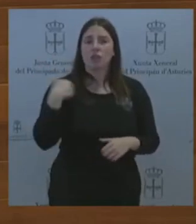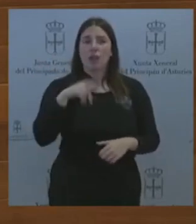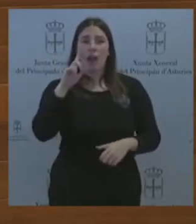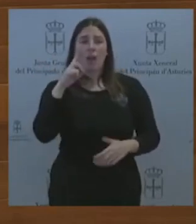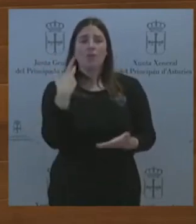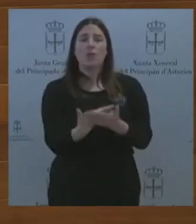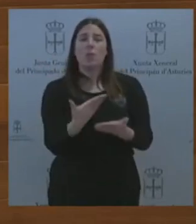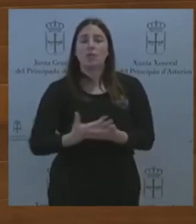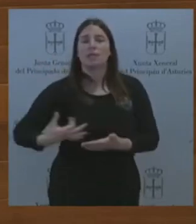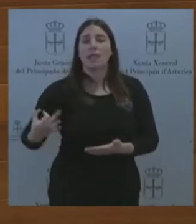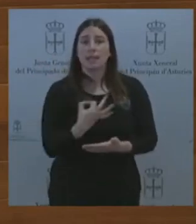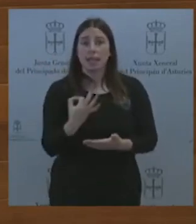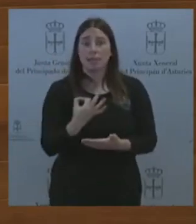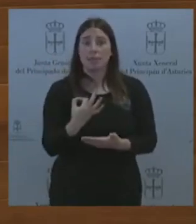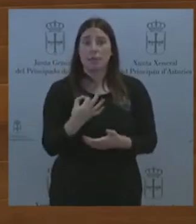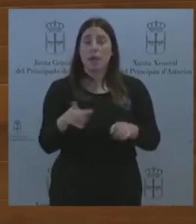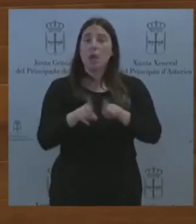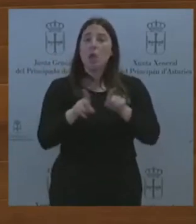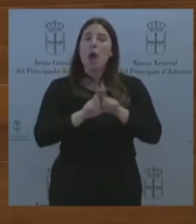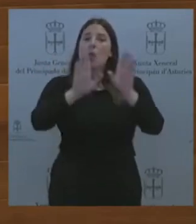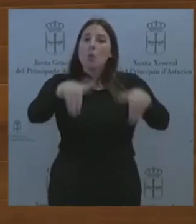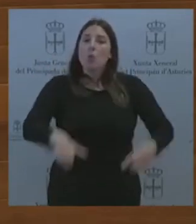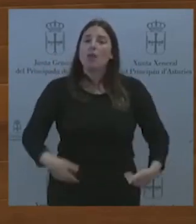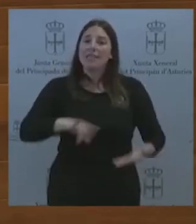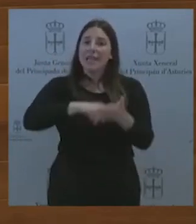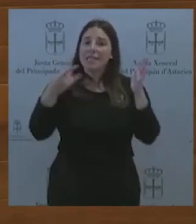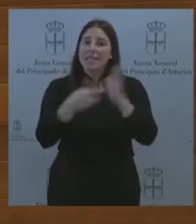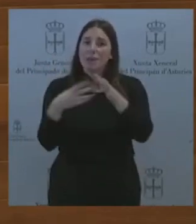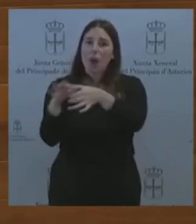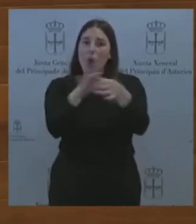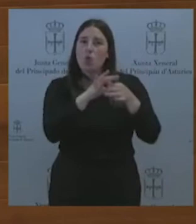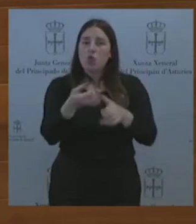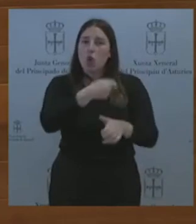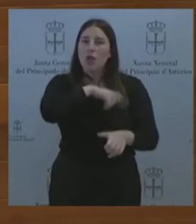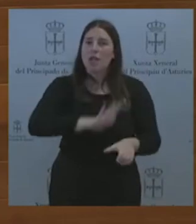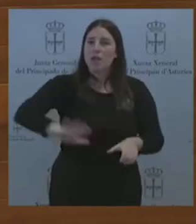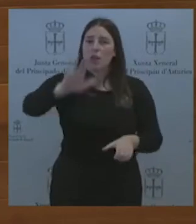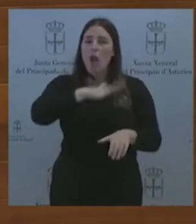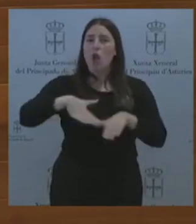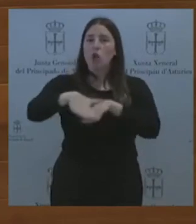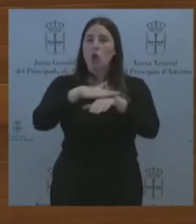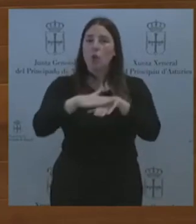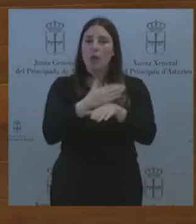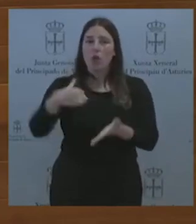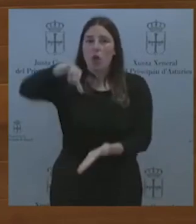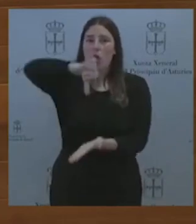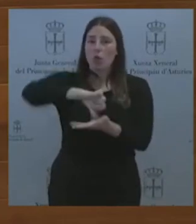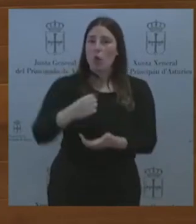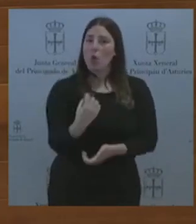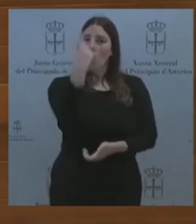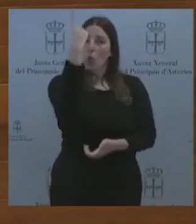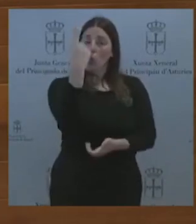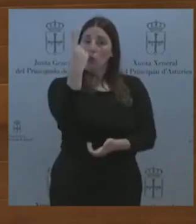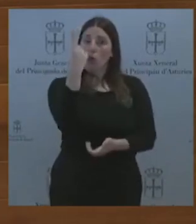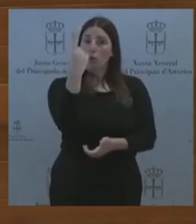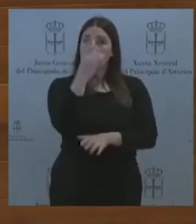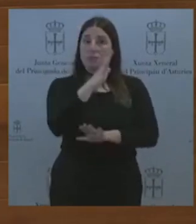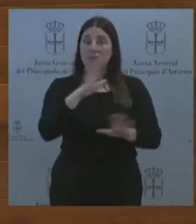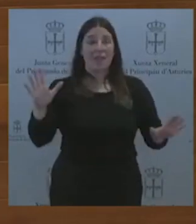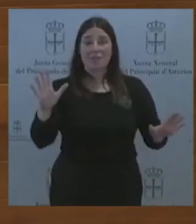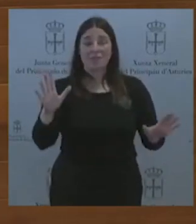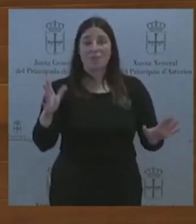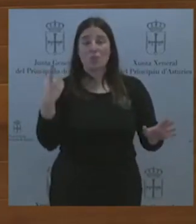sistema de unión nacional con un solo gobierno central, las autonomías ya están de más. Son insostenibles,